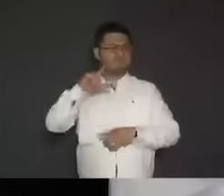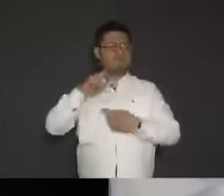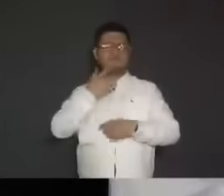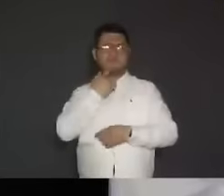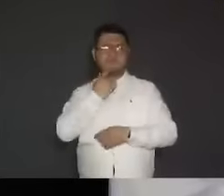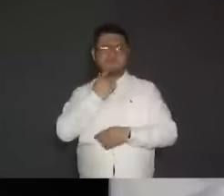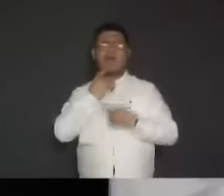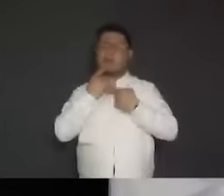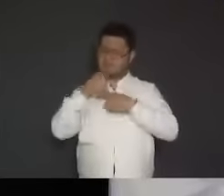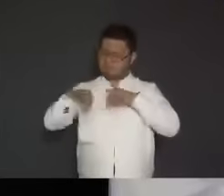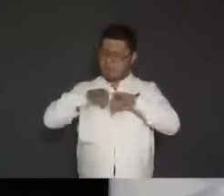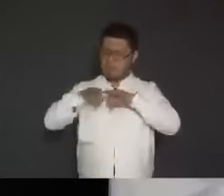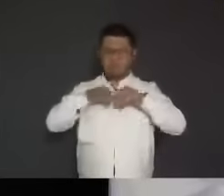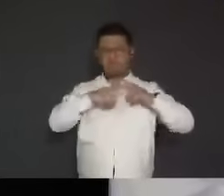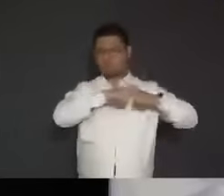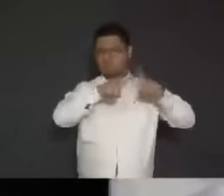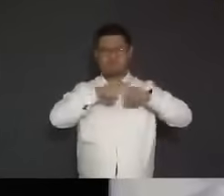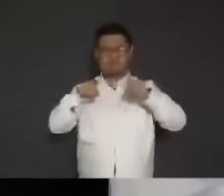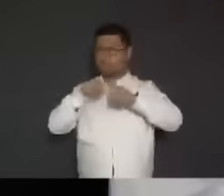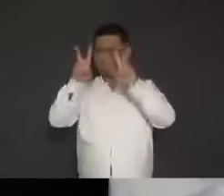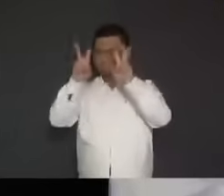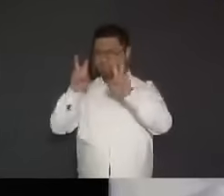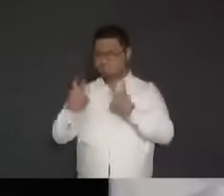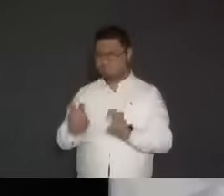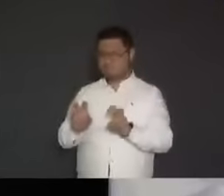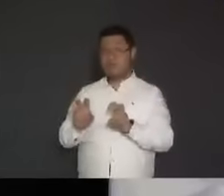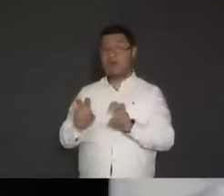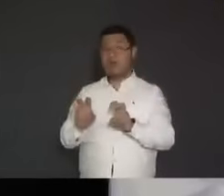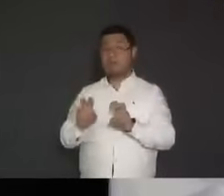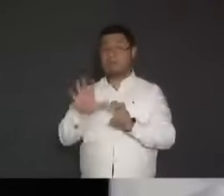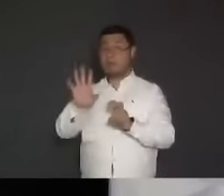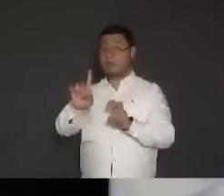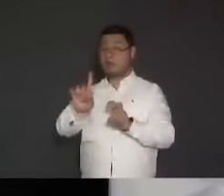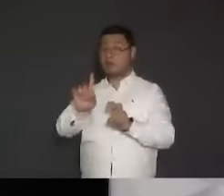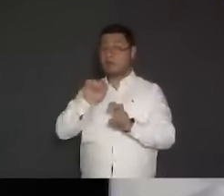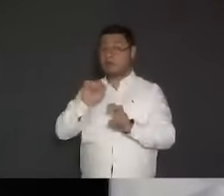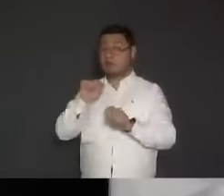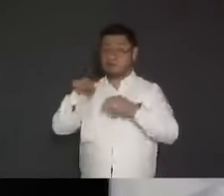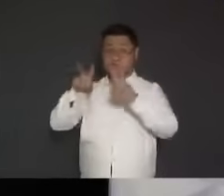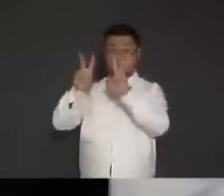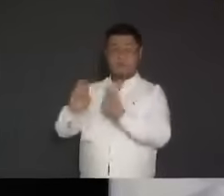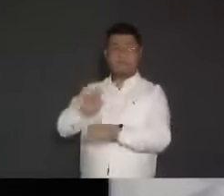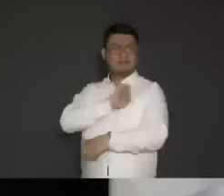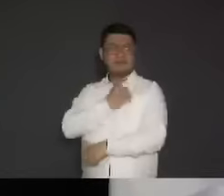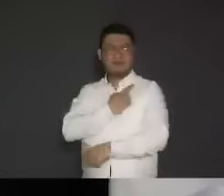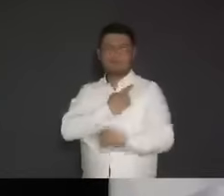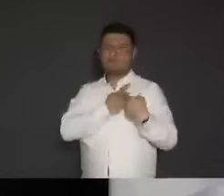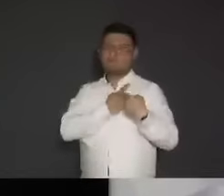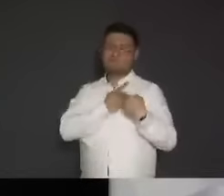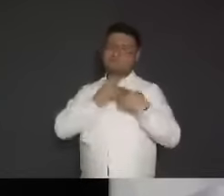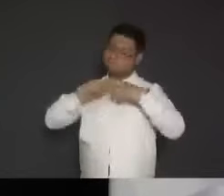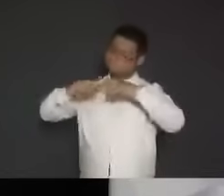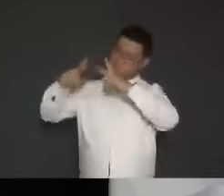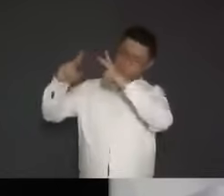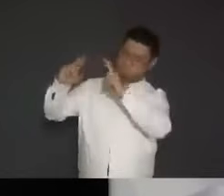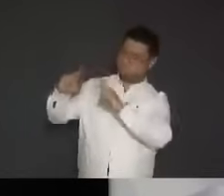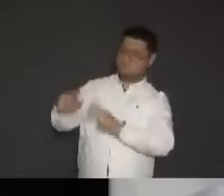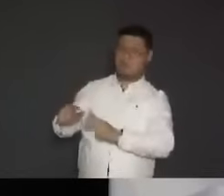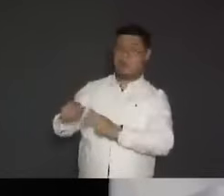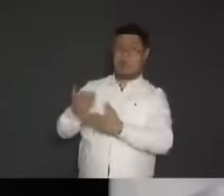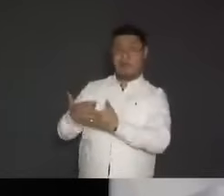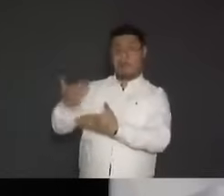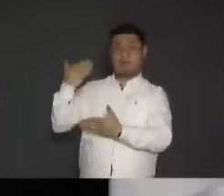colaboración con muchos temas, pero hay que decirlo muy claro, desmantelaron el sistema de salud. Lo que antes no costaba, hoy te